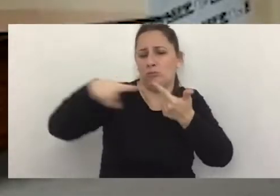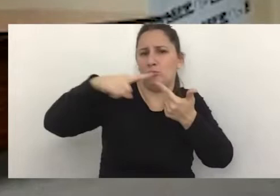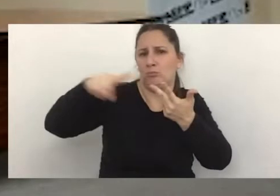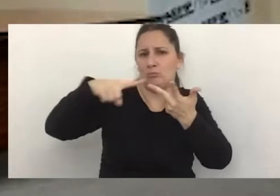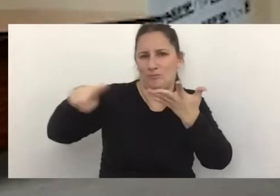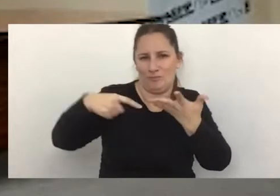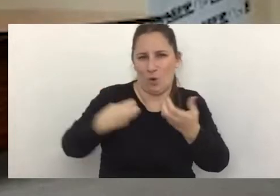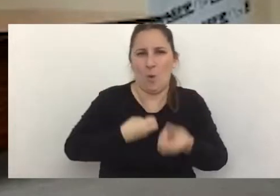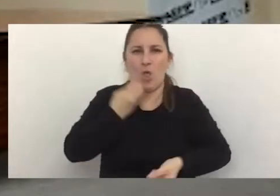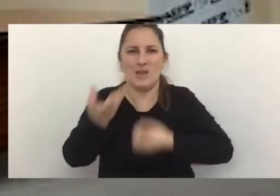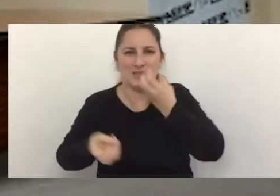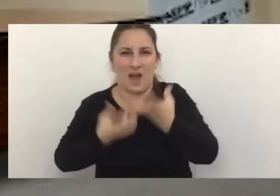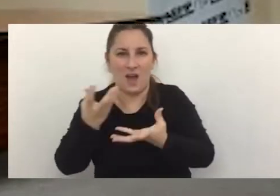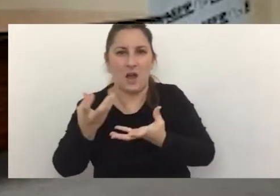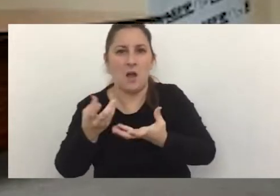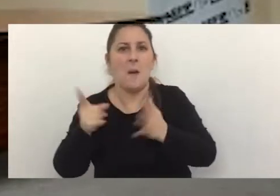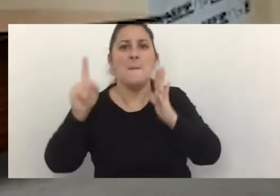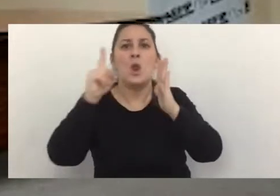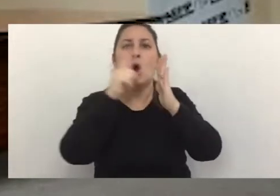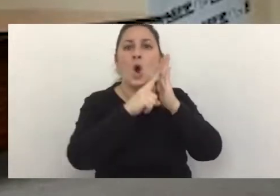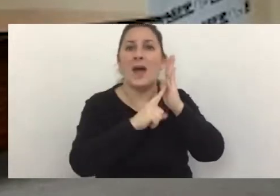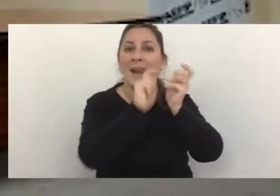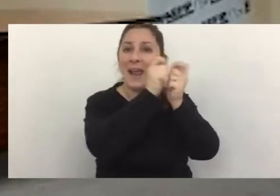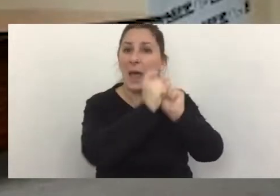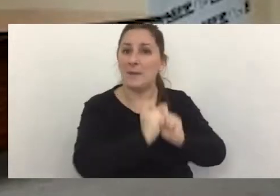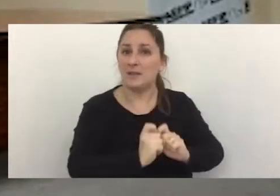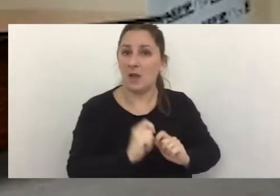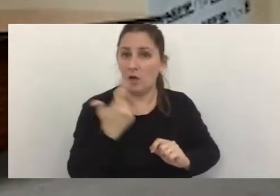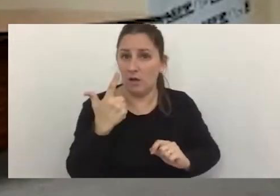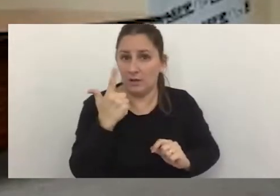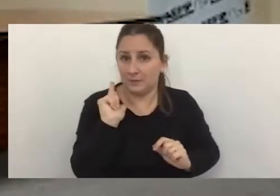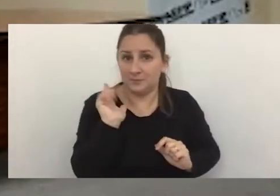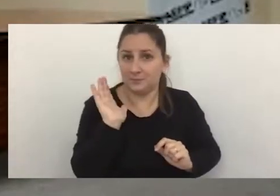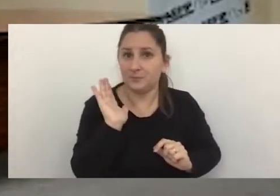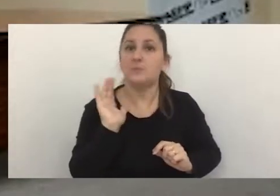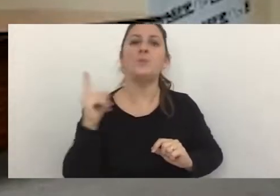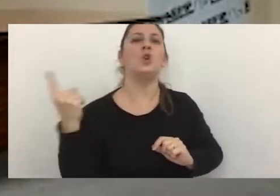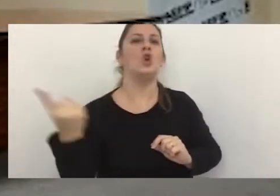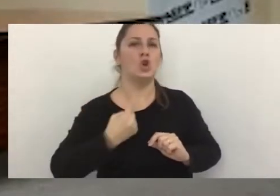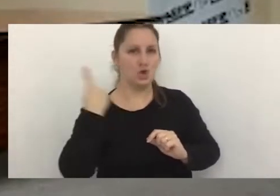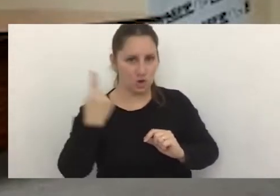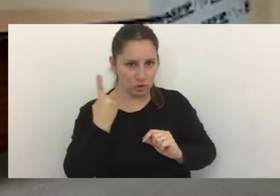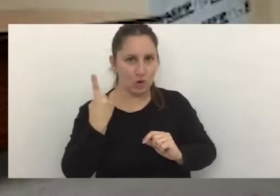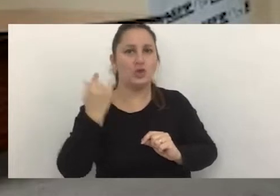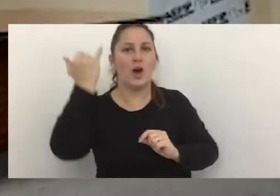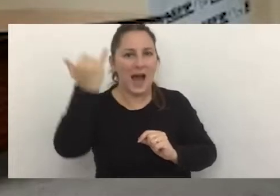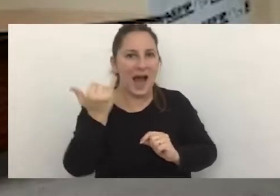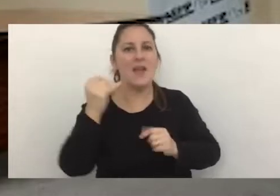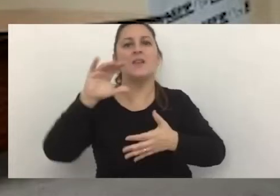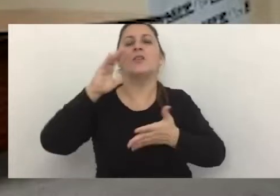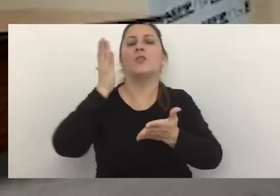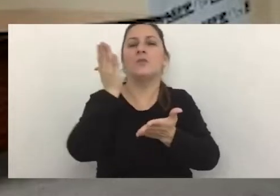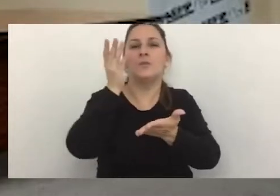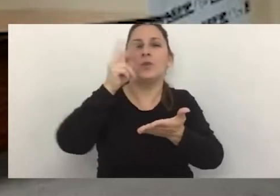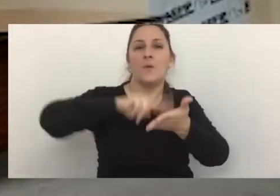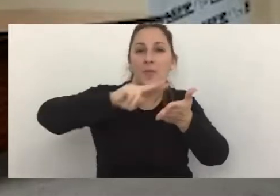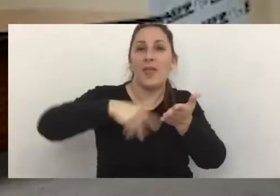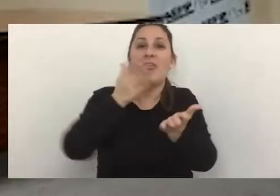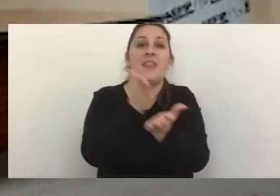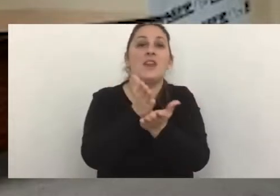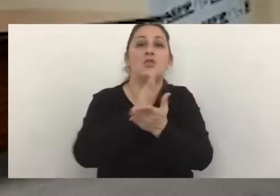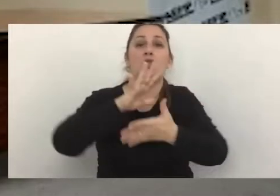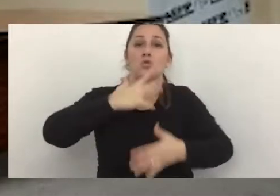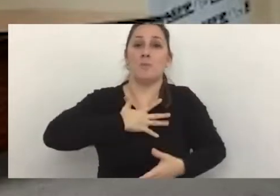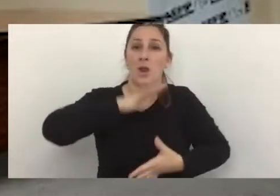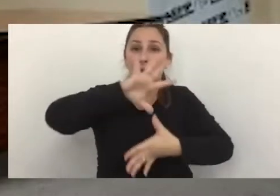Pero no está reglamentado. Nosotros tenemos ratificado la Convención Americana de Derechos Humanos, pero no hay una ley que lo